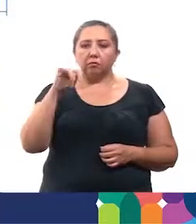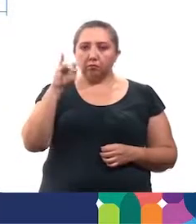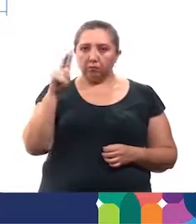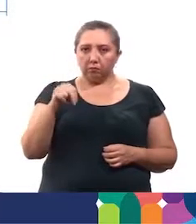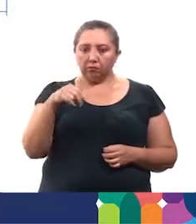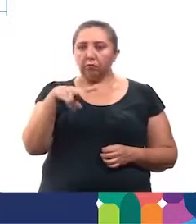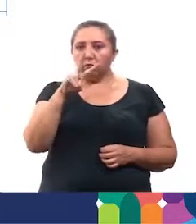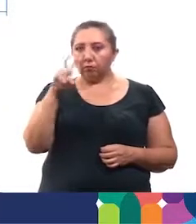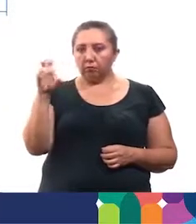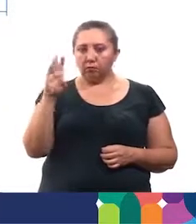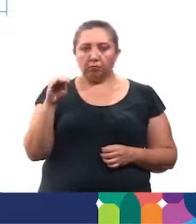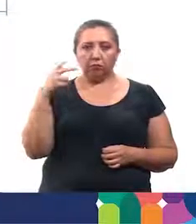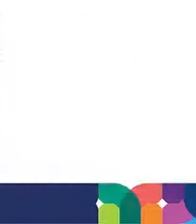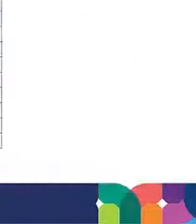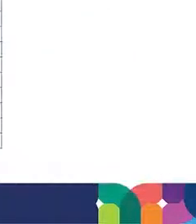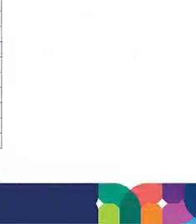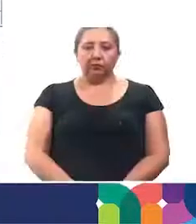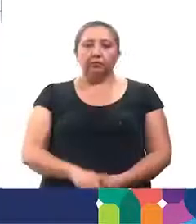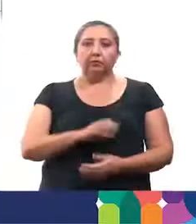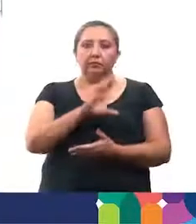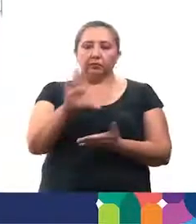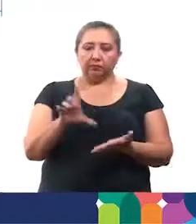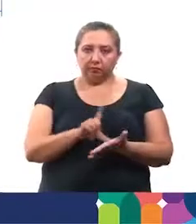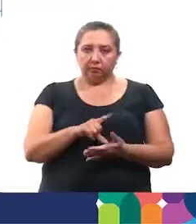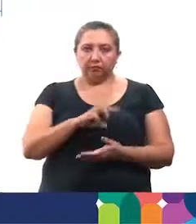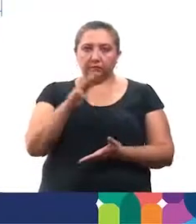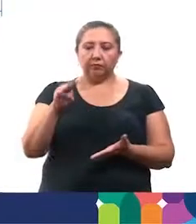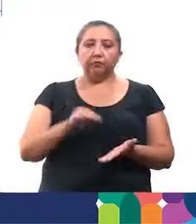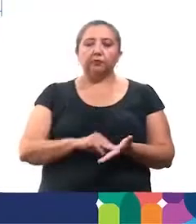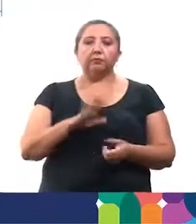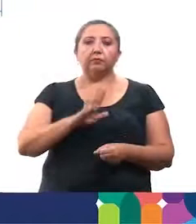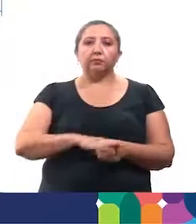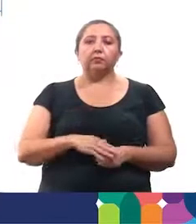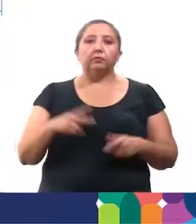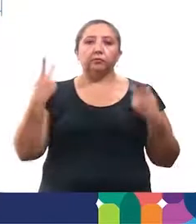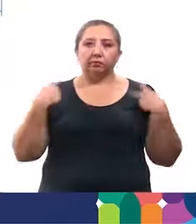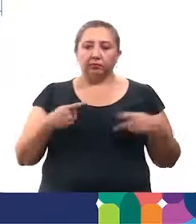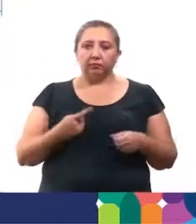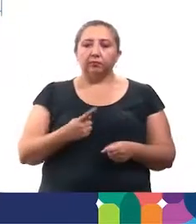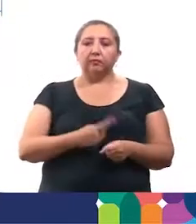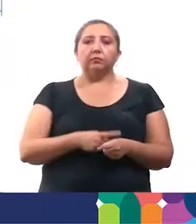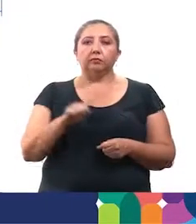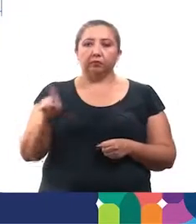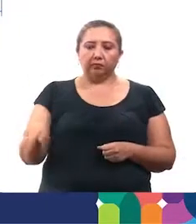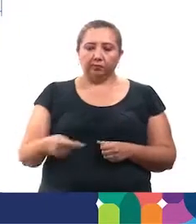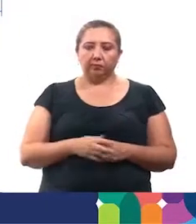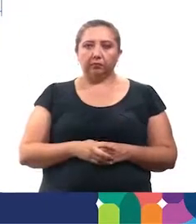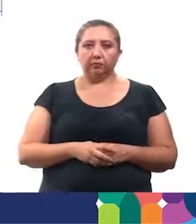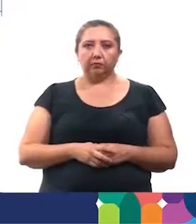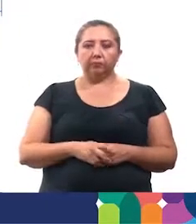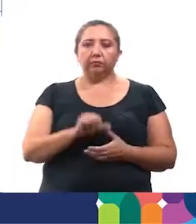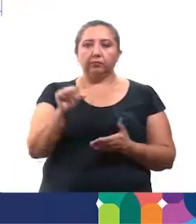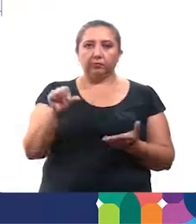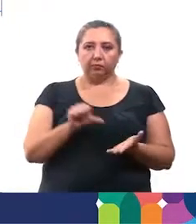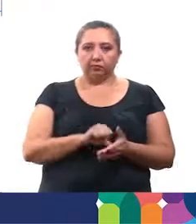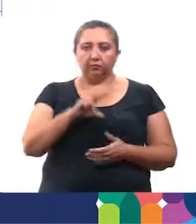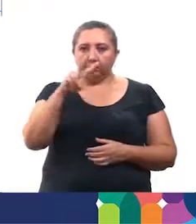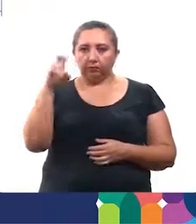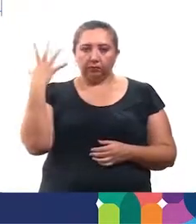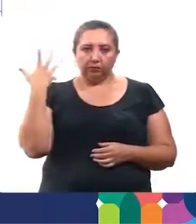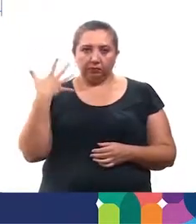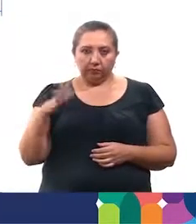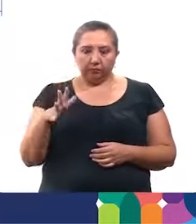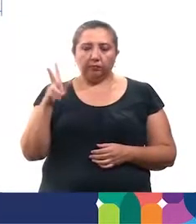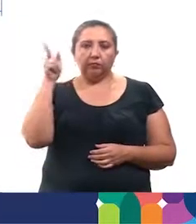Tinum, 298. Las colonias de Mérida con mayor número de personas contagiadas son Centro,